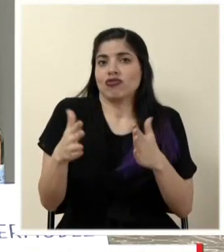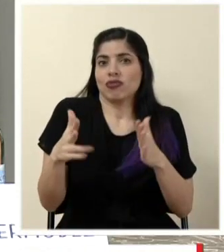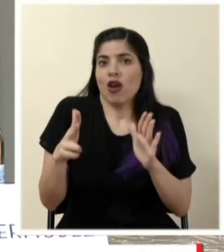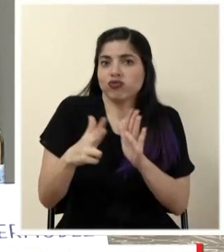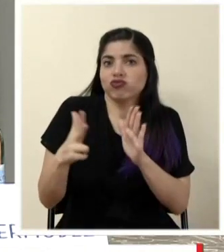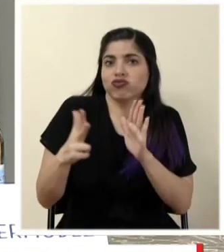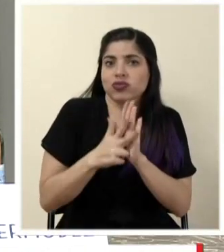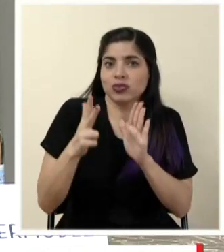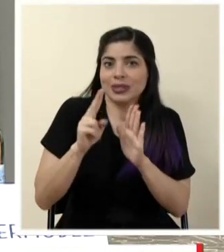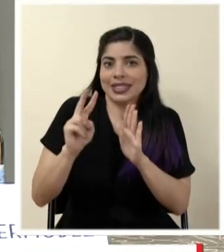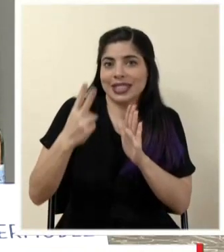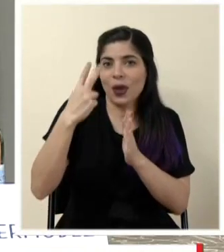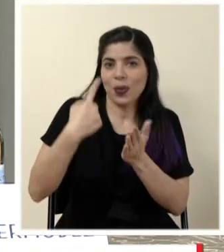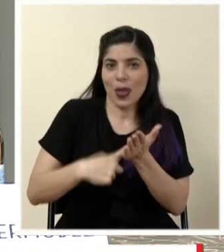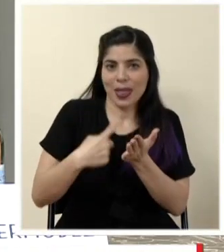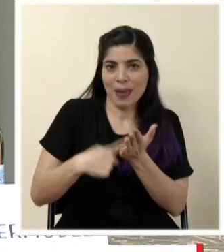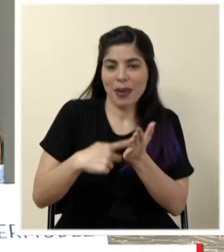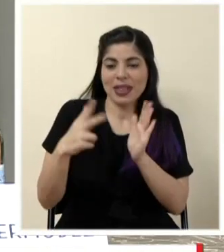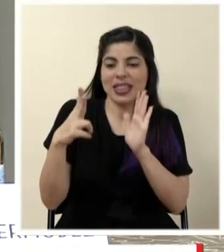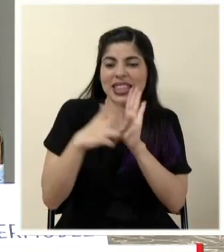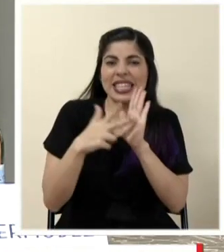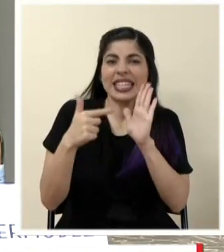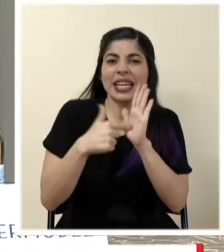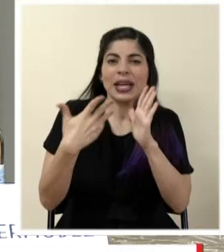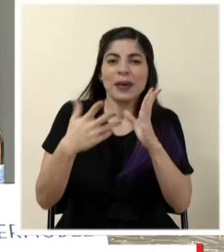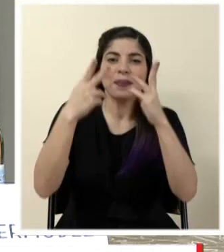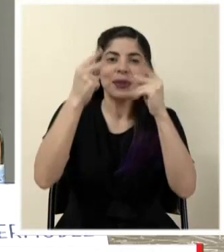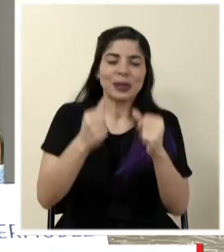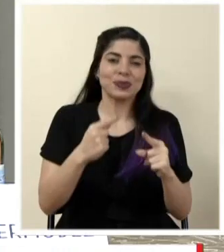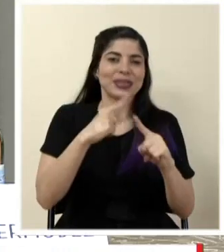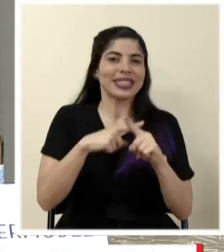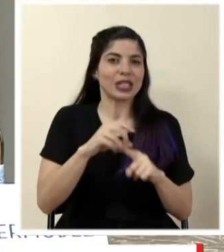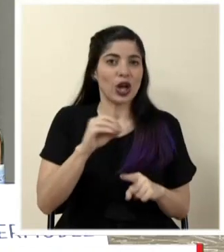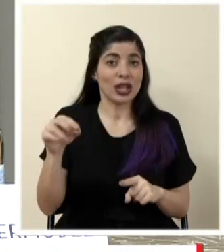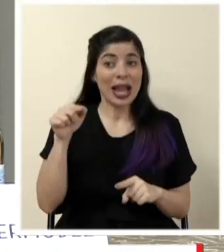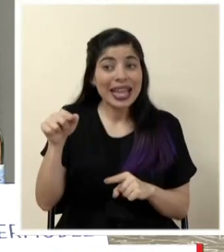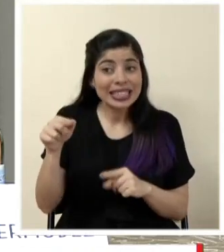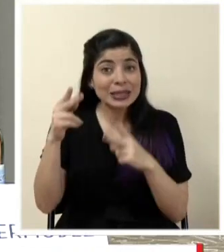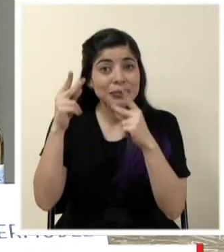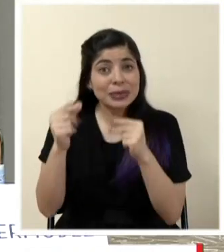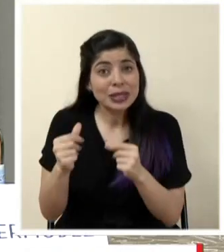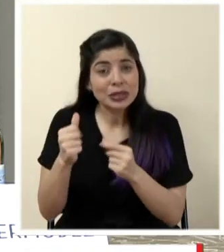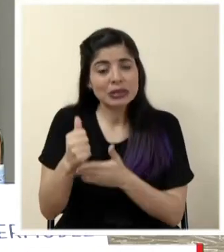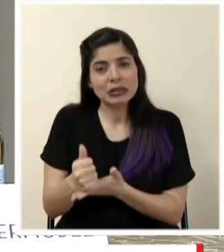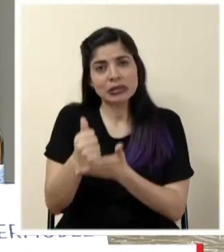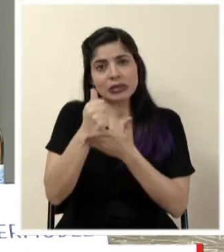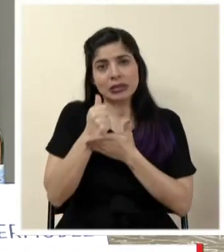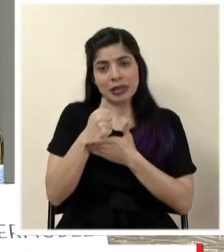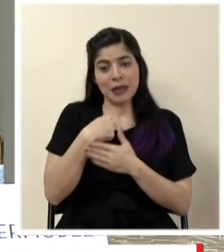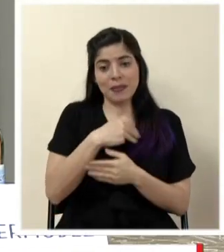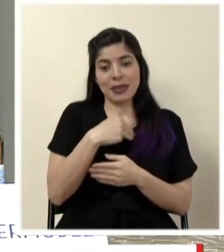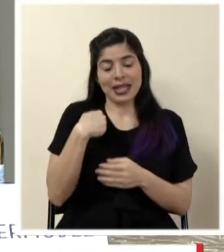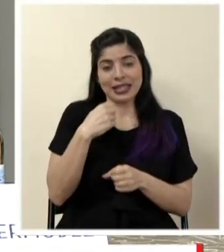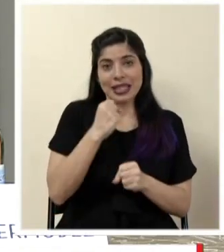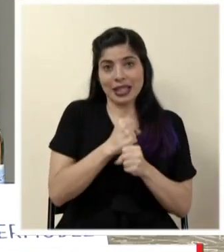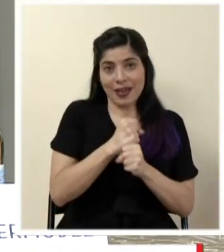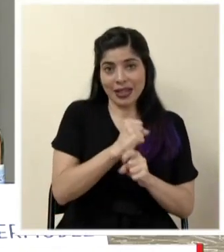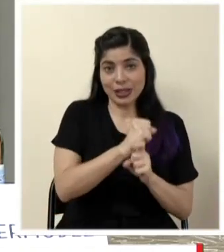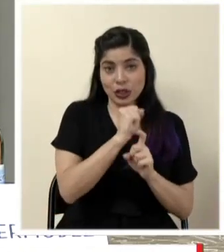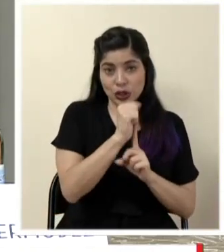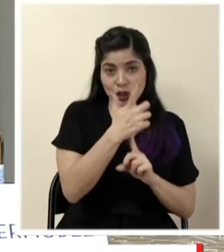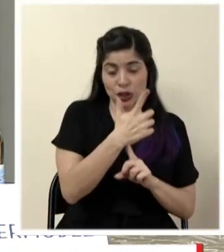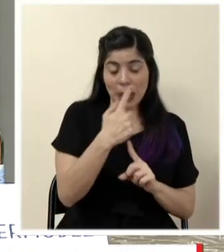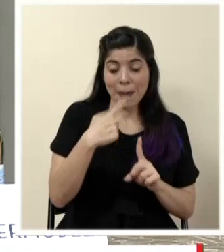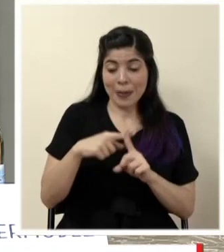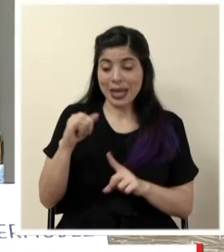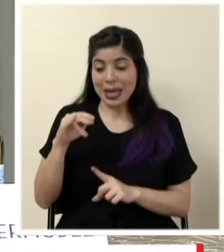aprobación en segundo debate al presupuesto extraordinario que nos permitirá, en el caso del Ministerio de Trabajo y Seguridad Social, así